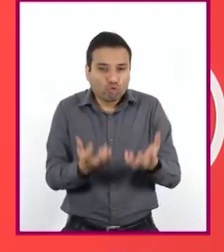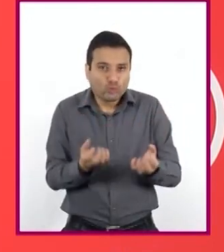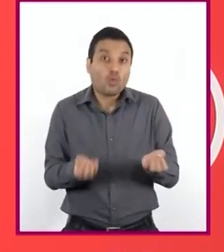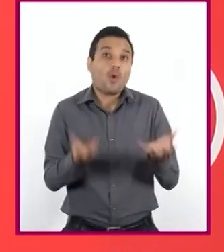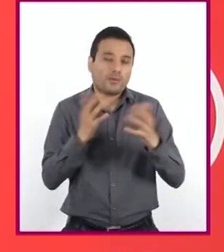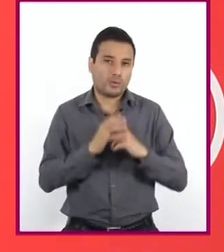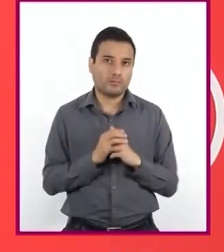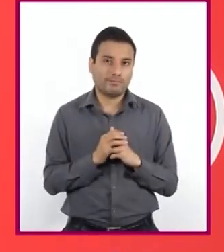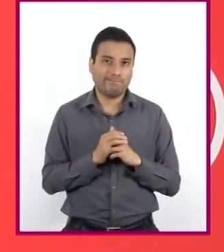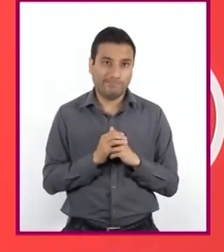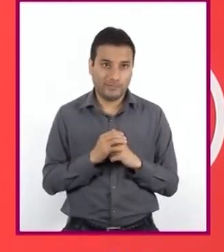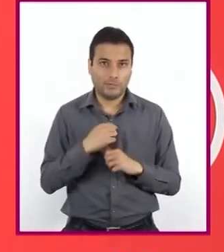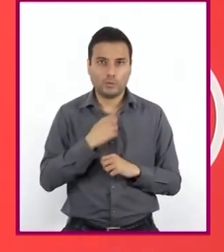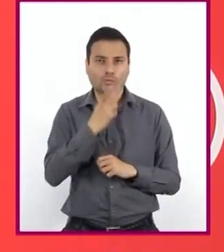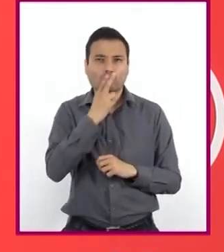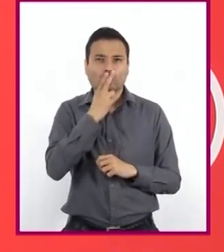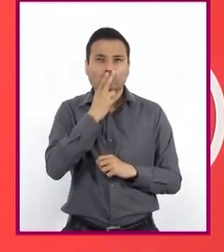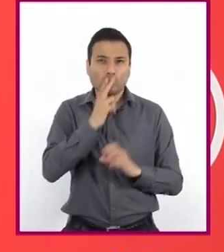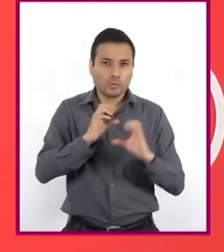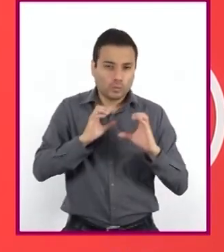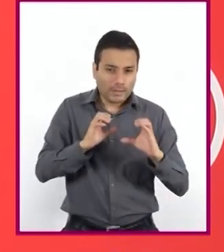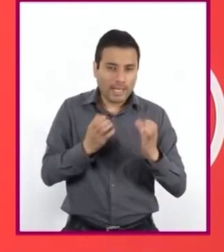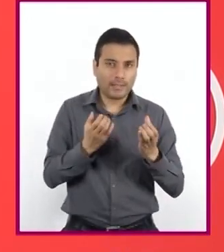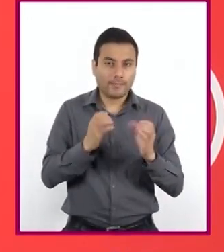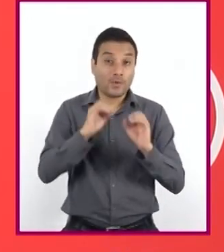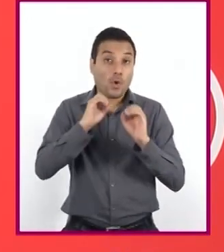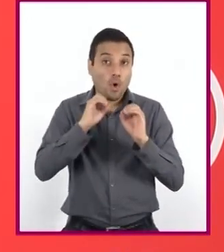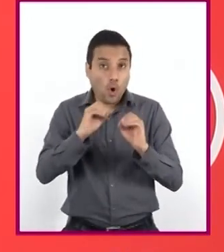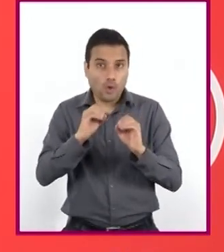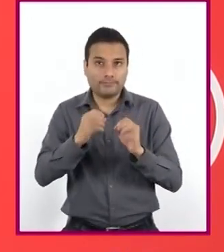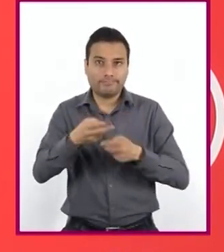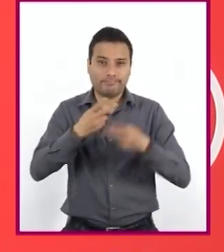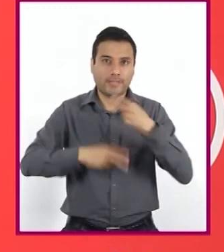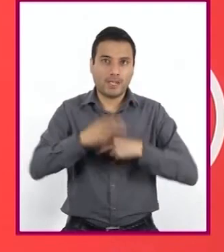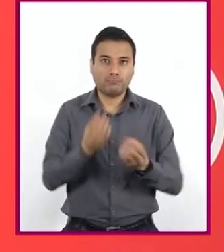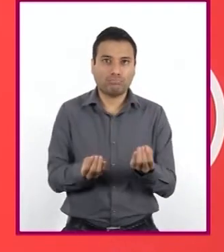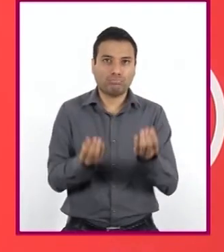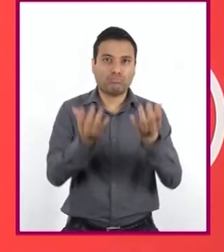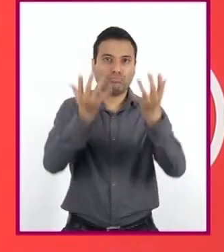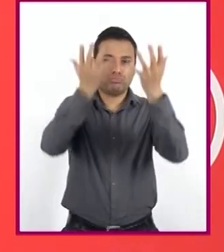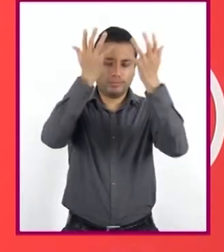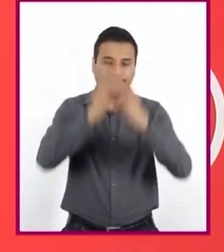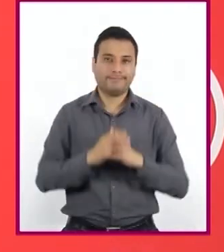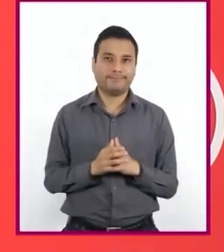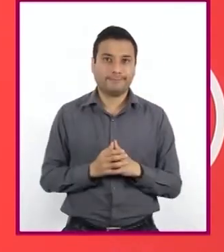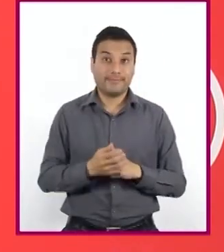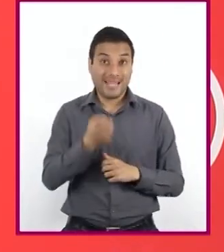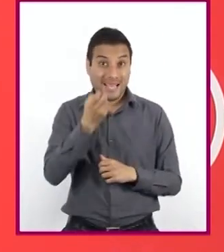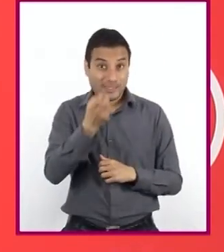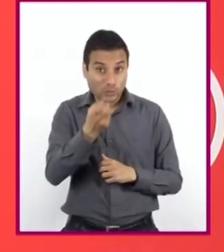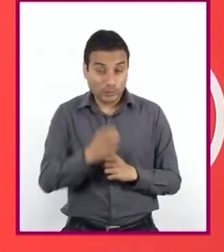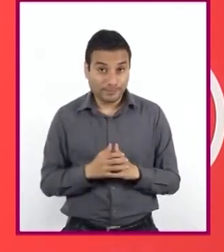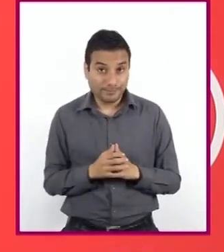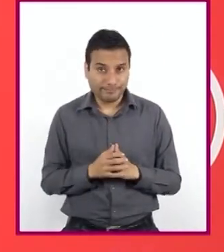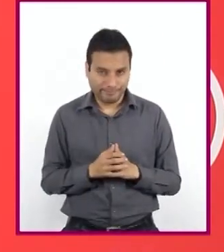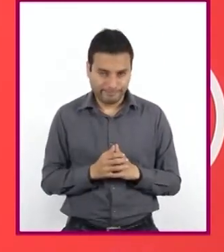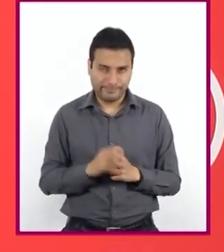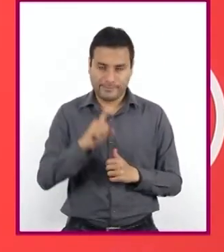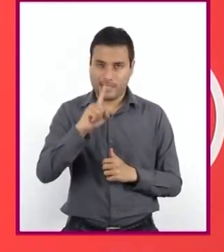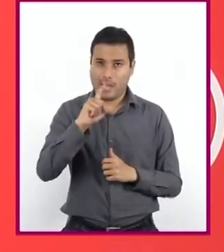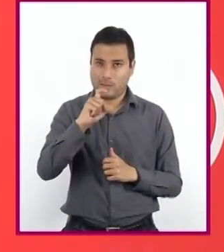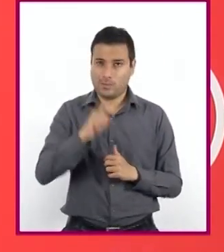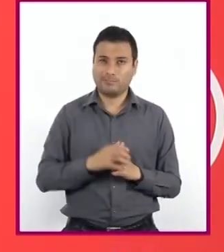su conservación en el suelo o su paso a la atmósfera, lo que ocasiona que la disponibilidad de este